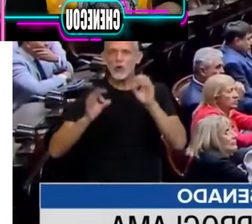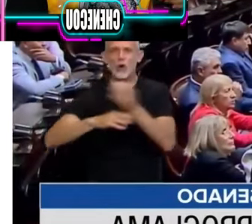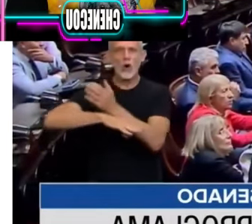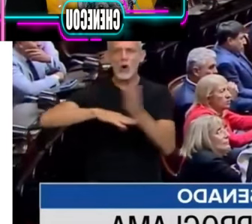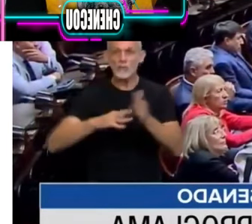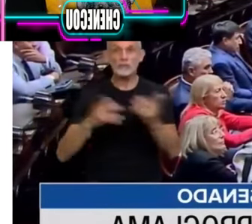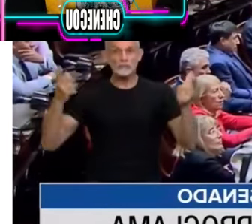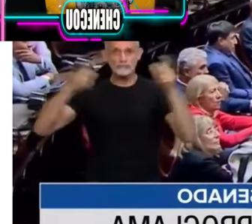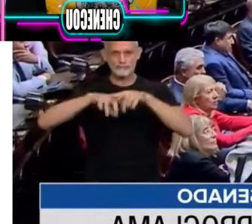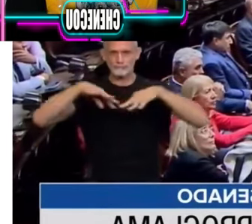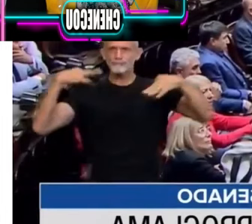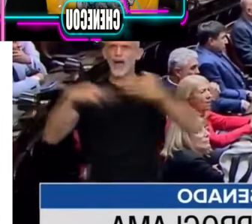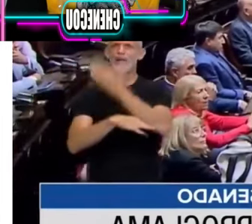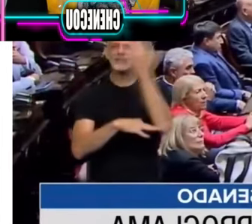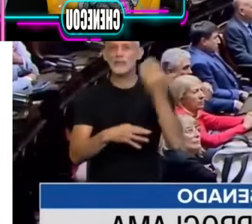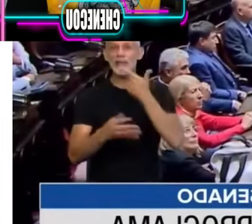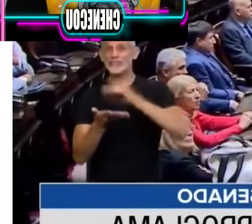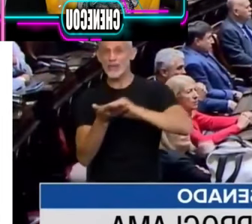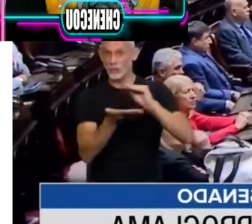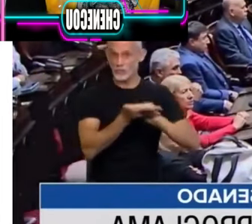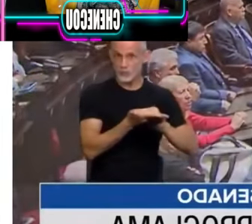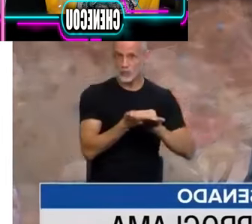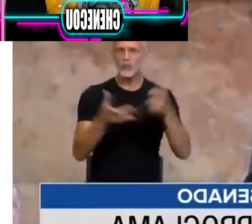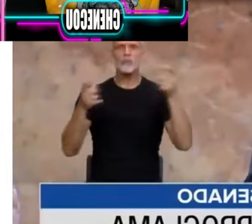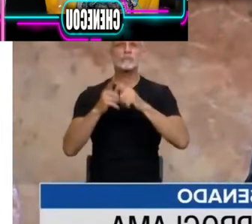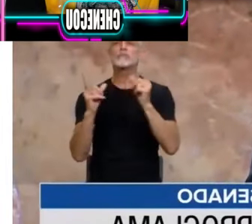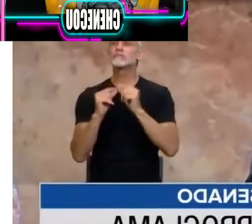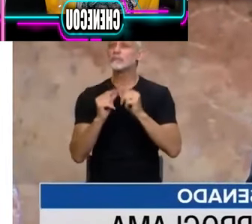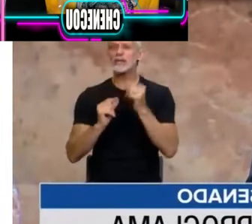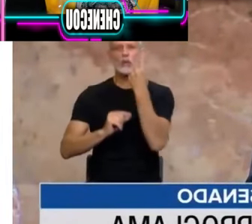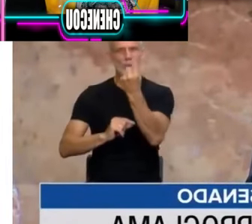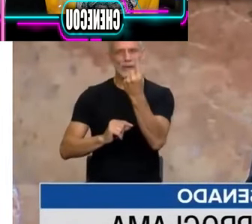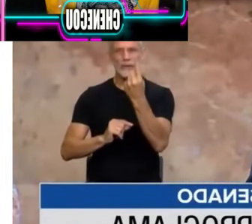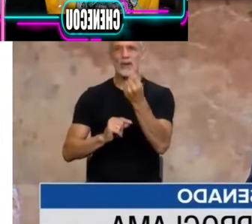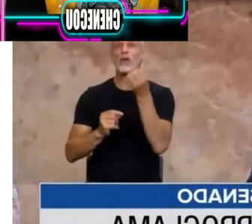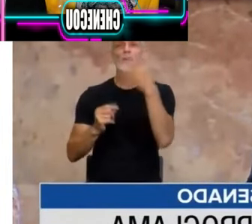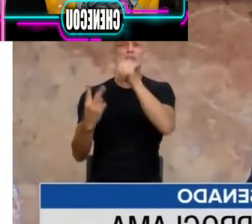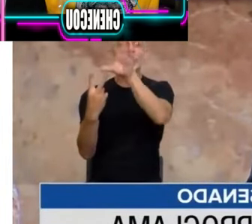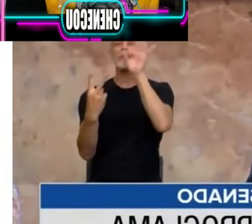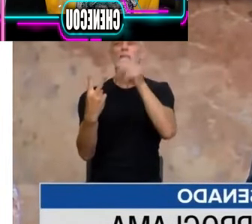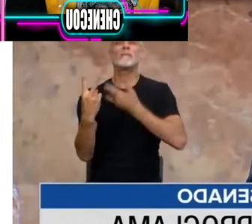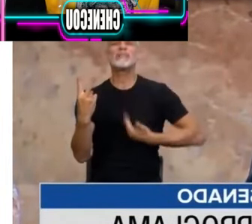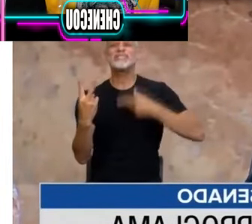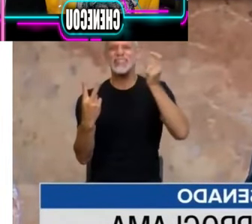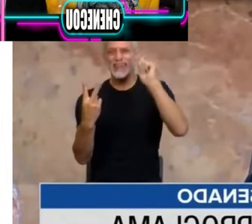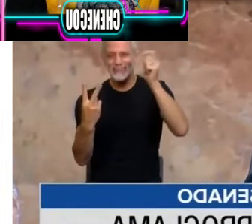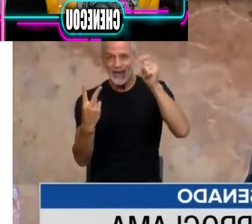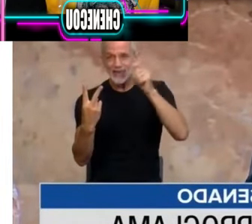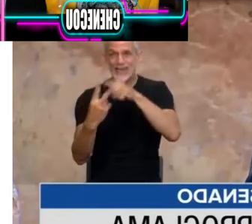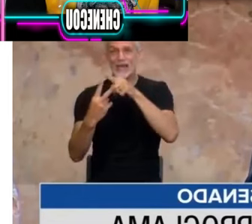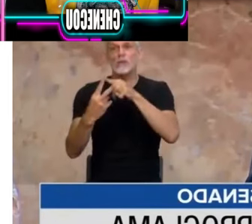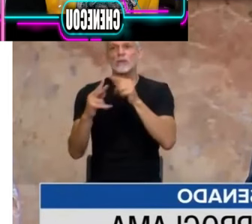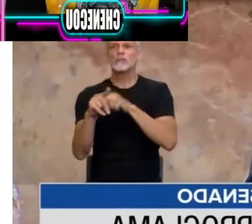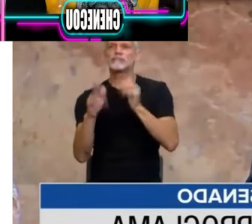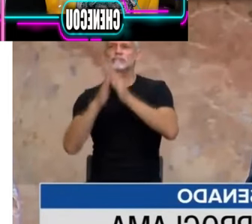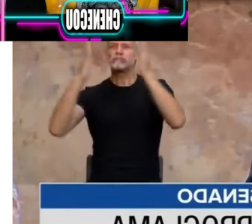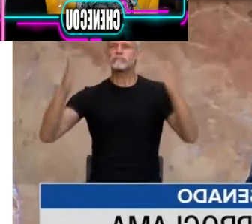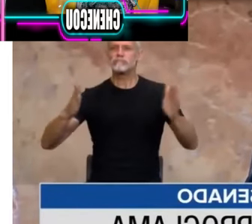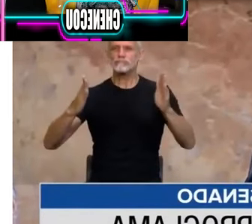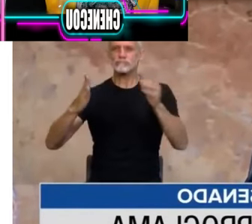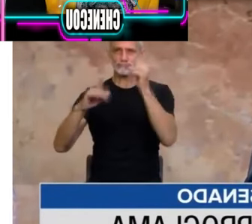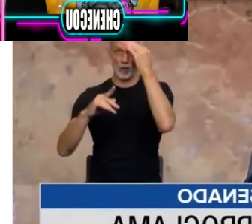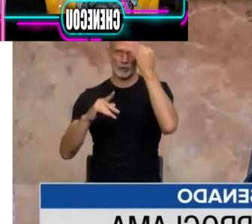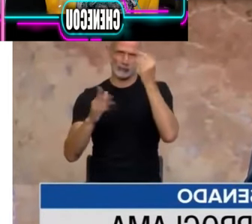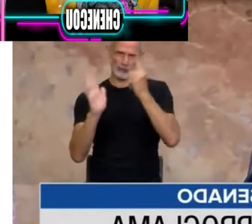Argentina, reunido en la Asamblea, resuelve. Artículo primero, declarar electo presidente de la Nación Argentina por el término